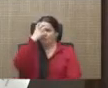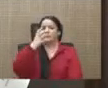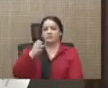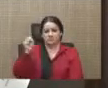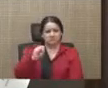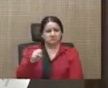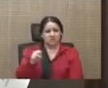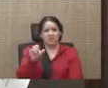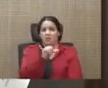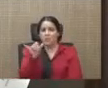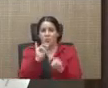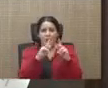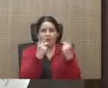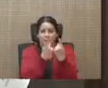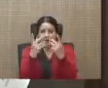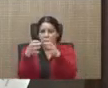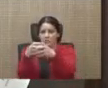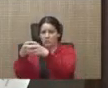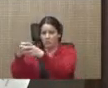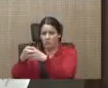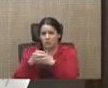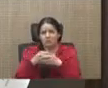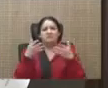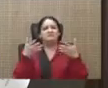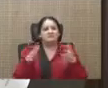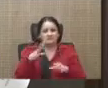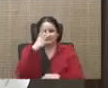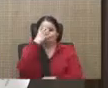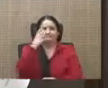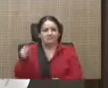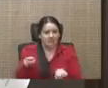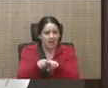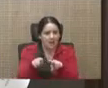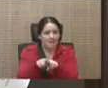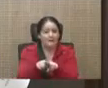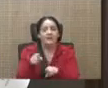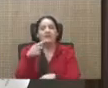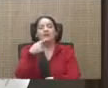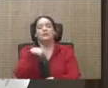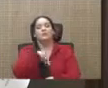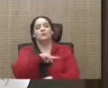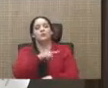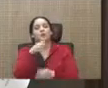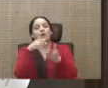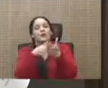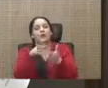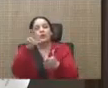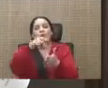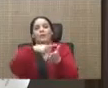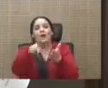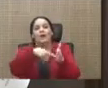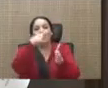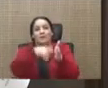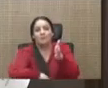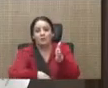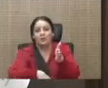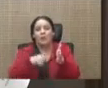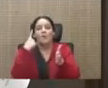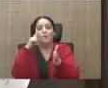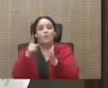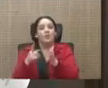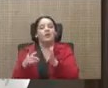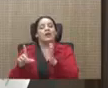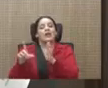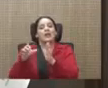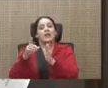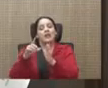fracciones políticas acá representadas. Hemos insistido en que la elusión, que es el mecanismo para dejar de pagar impuestos por medios legales,